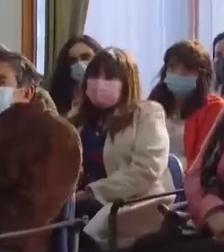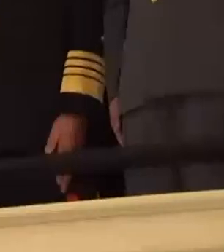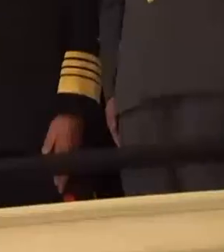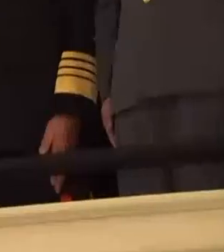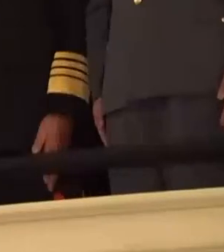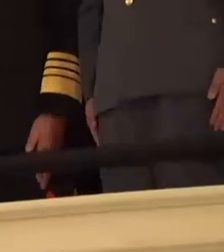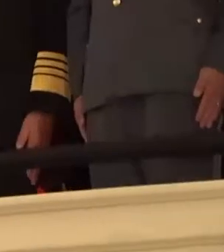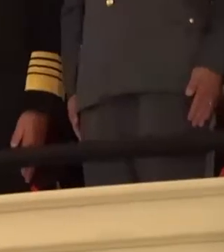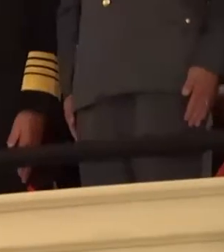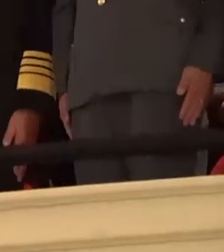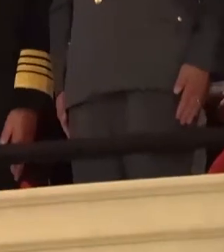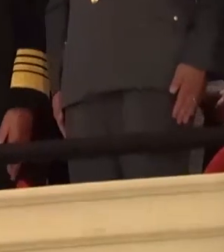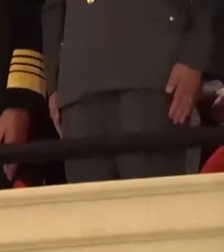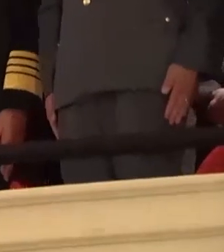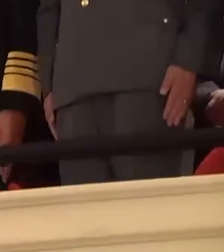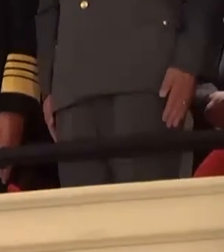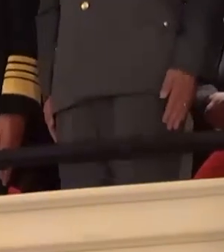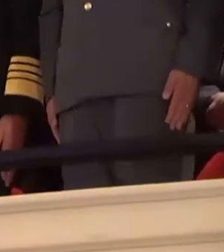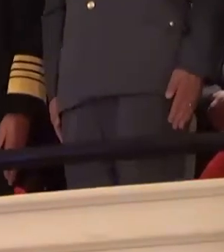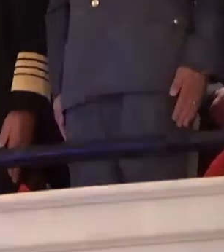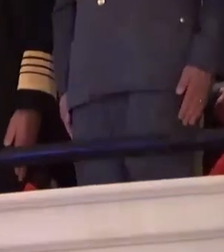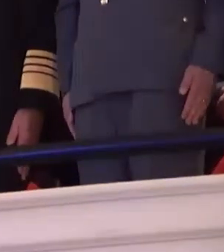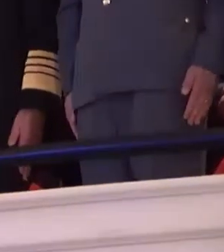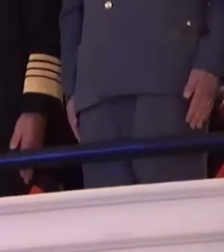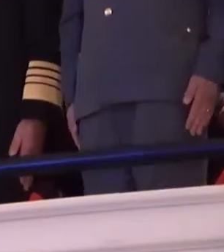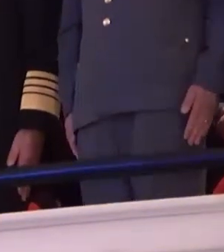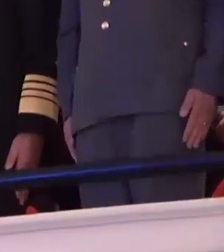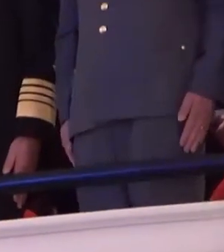participará de una entrega de fondos de desarrollo regional.